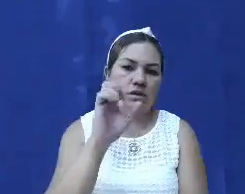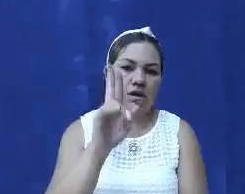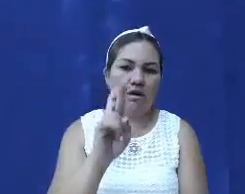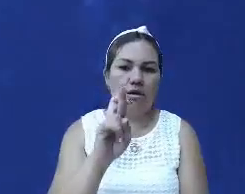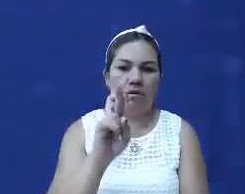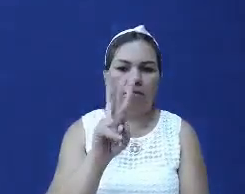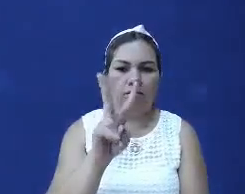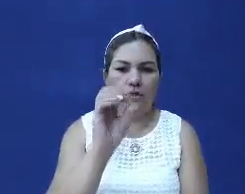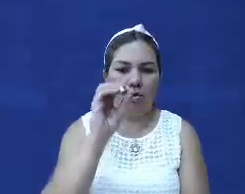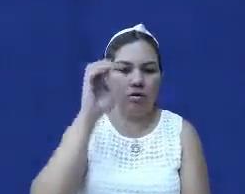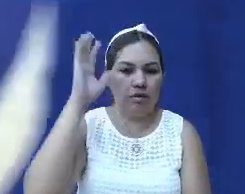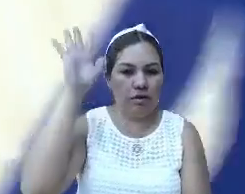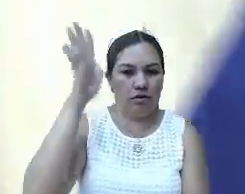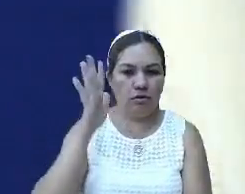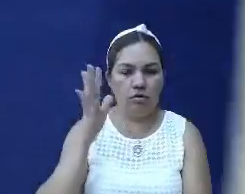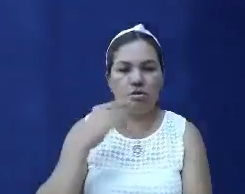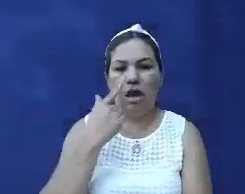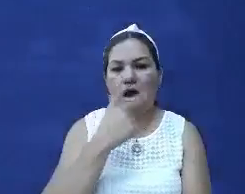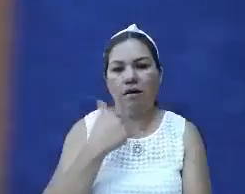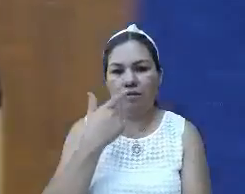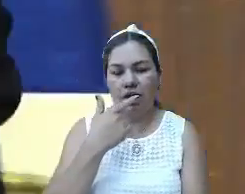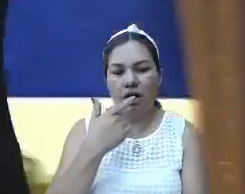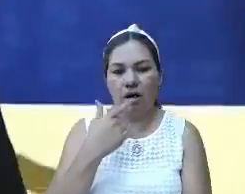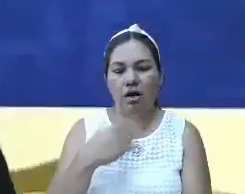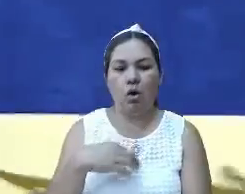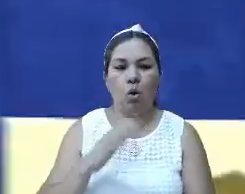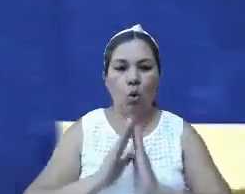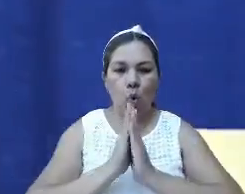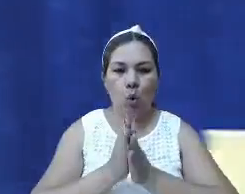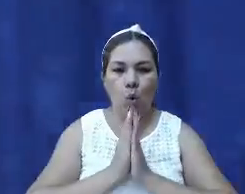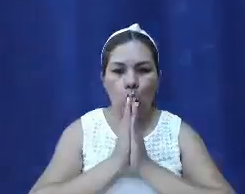boca, orá por ellos.